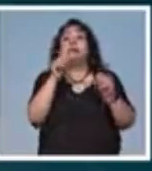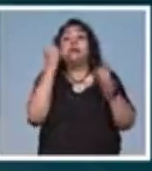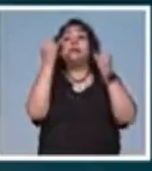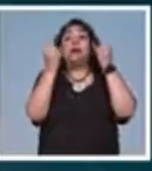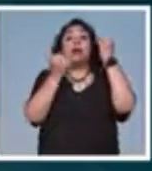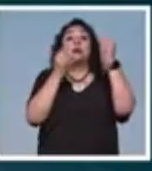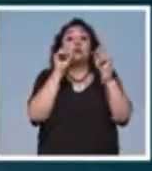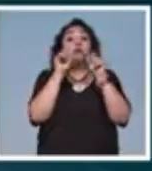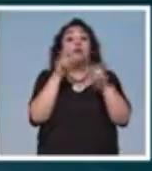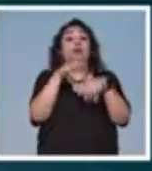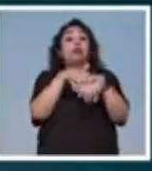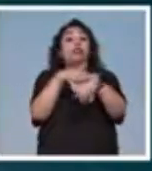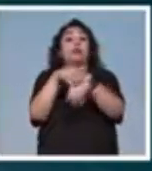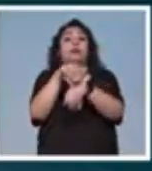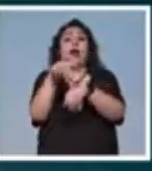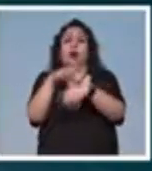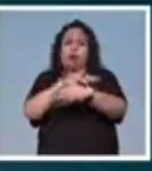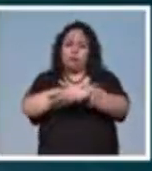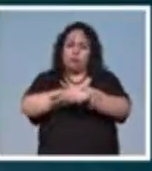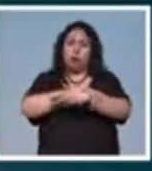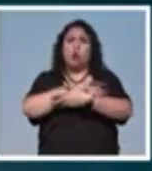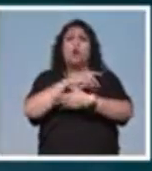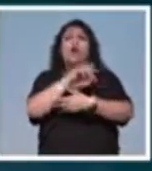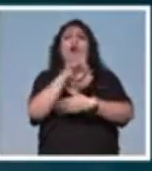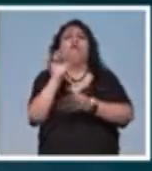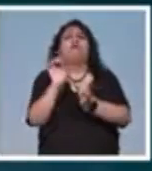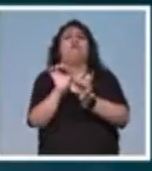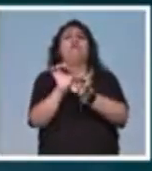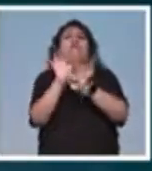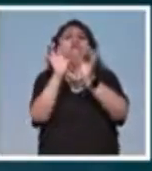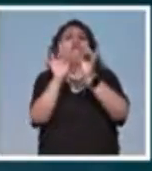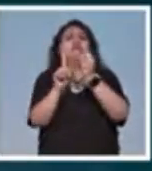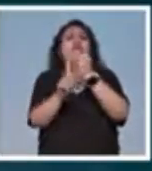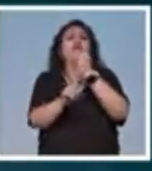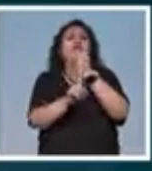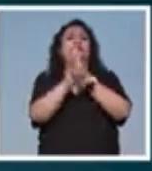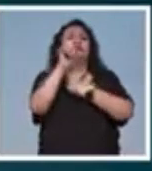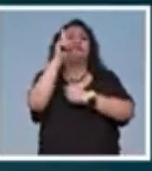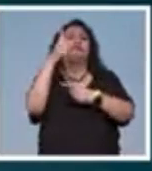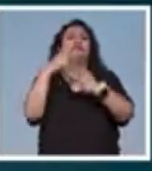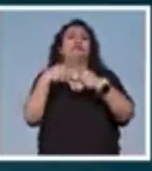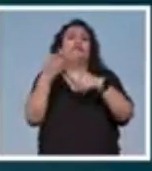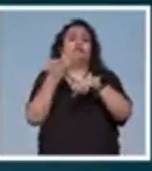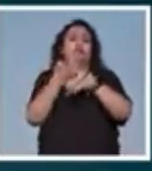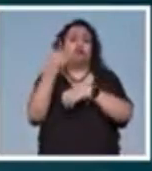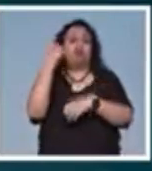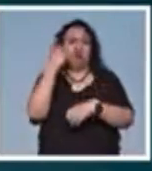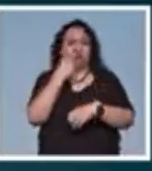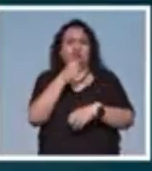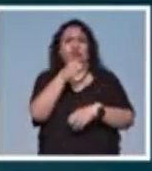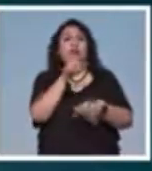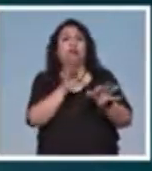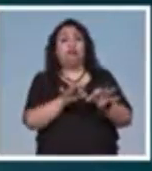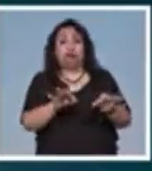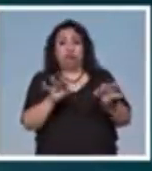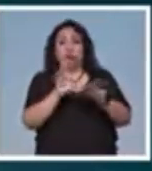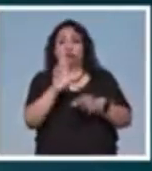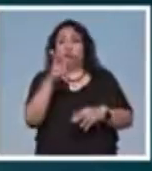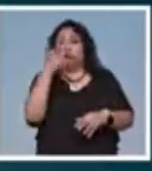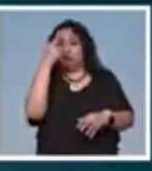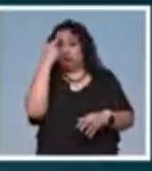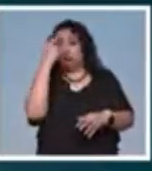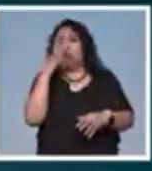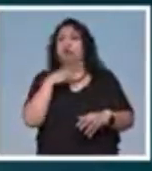creación también hace un llamado a la solidaridad ante la situación que enfrenta el estado de Guerrero. Importante recordar